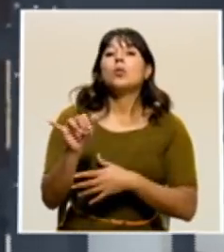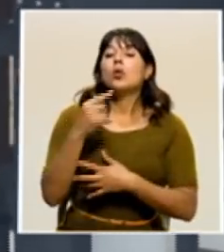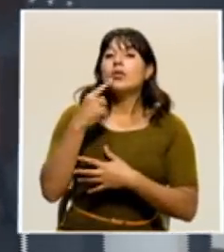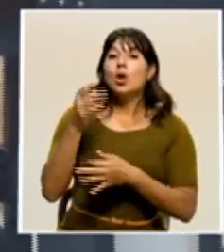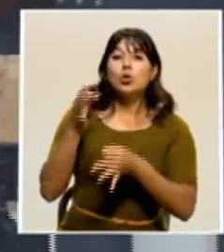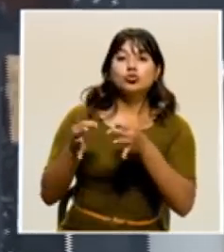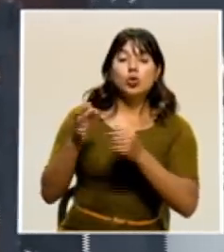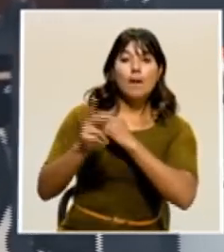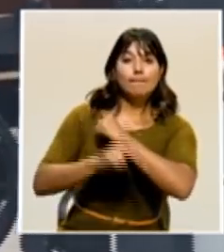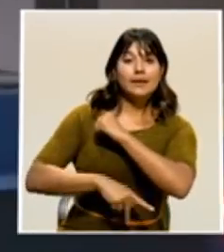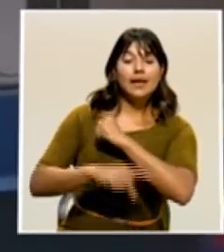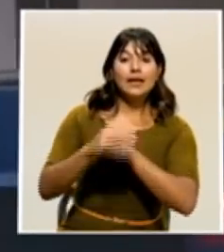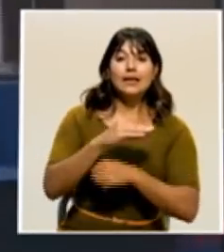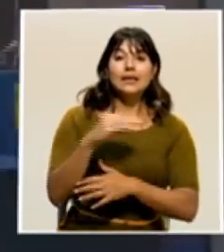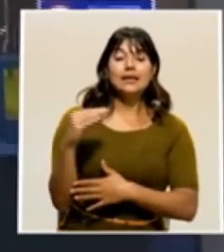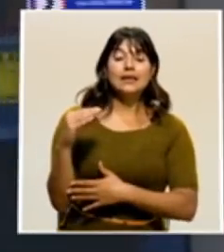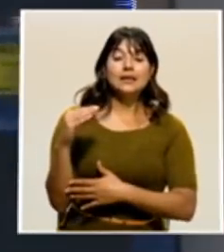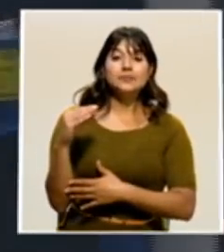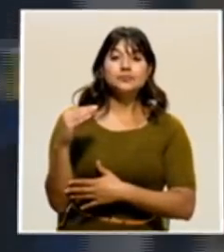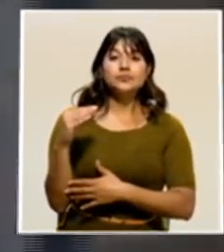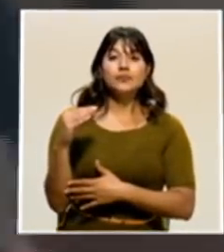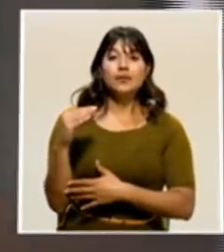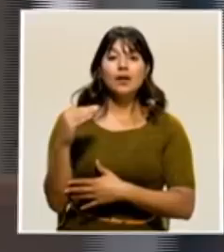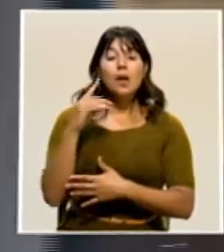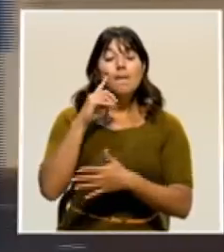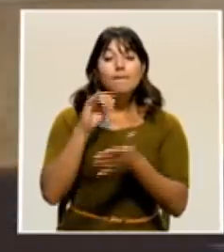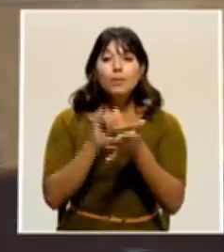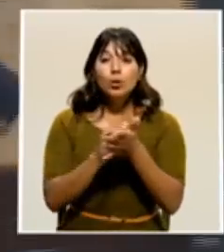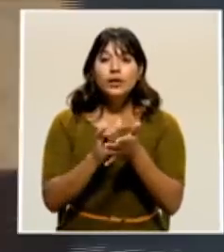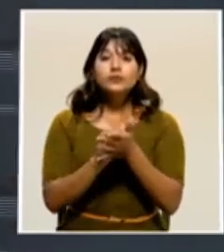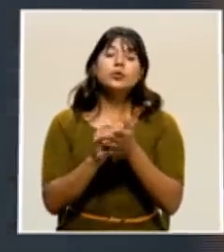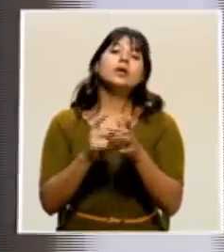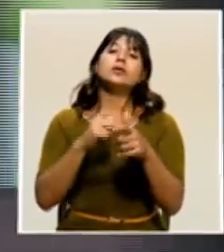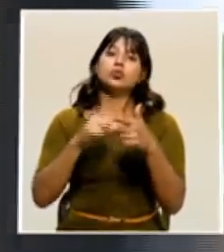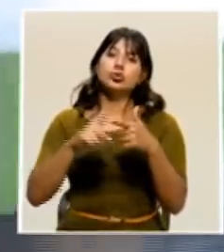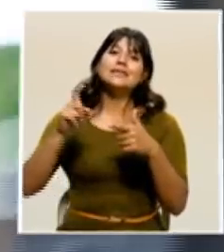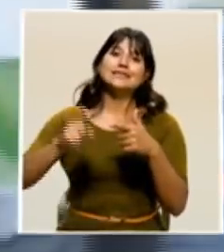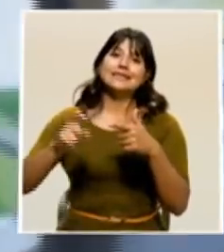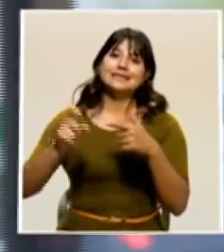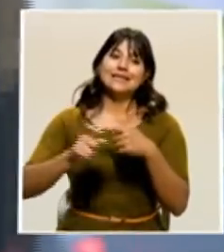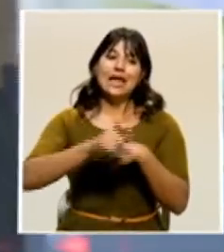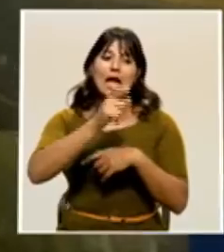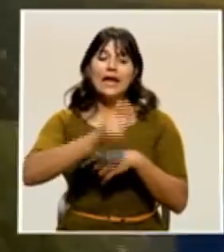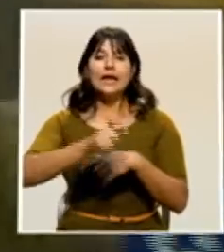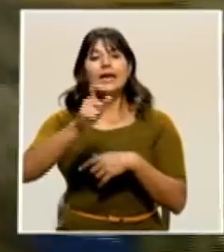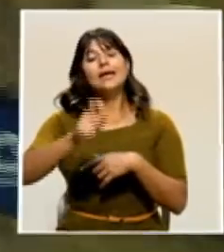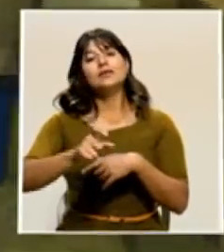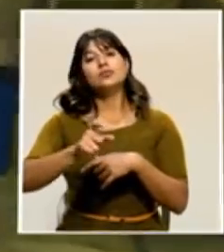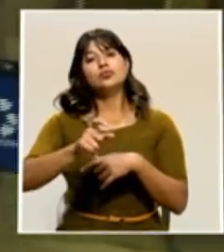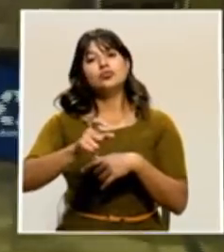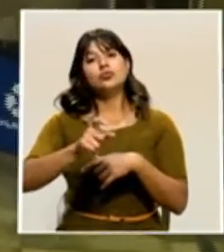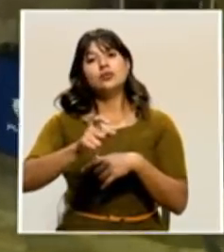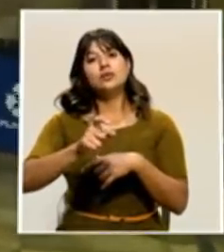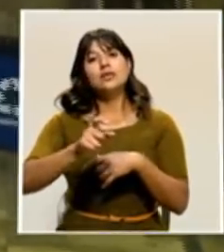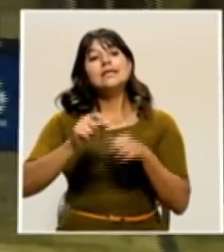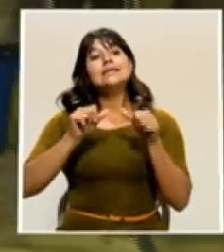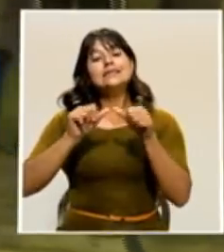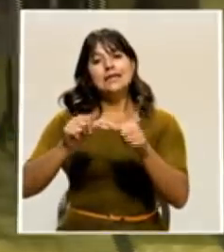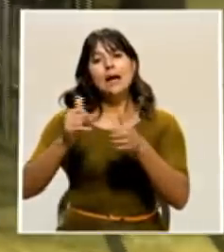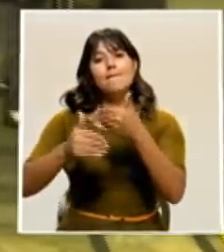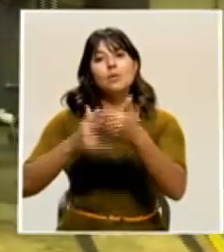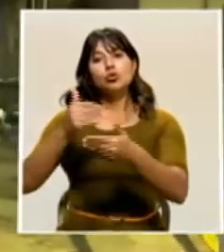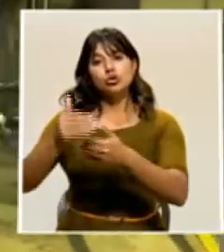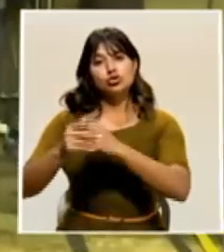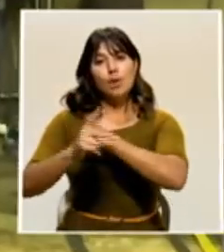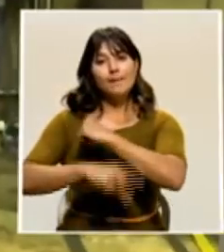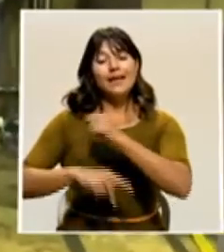y precisamente es que a raíz de esto es que se requiere que los imputados estén sujetos al proceso penal con otro tipo